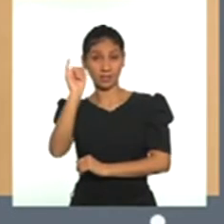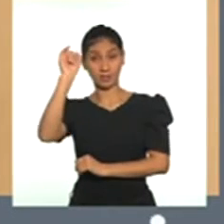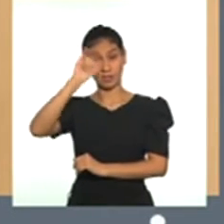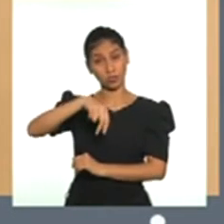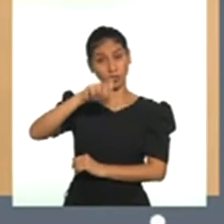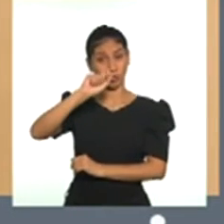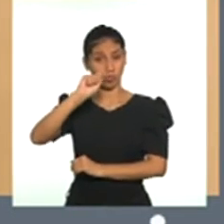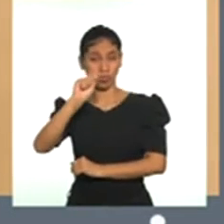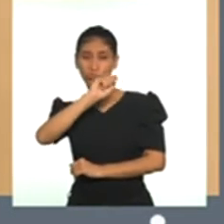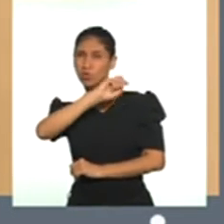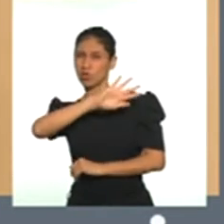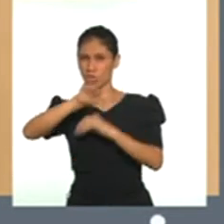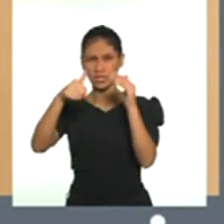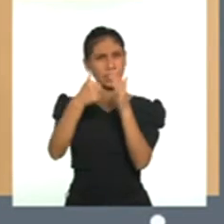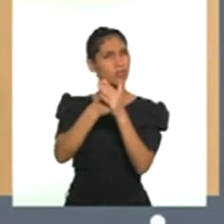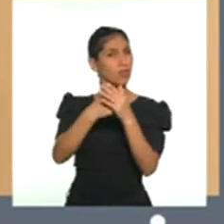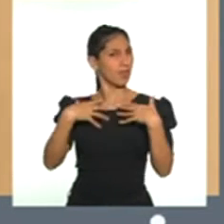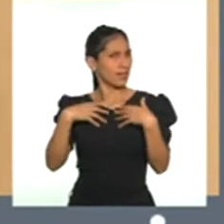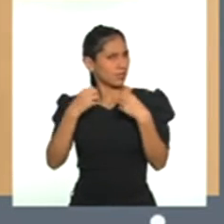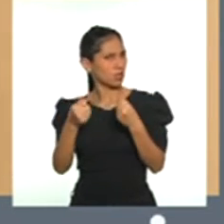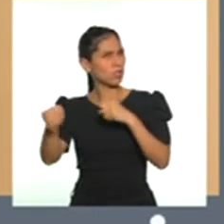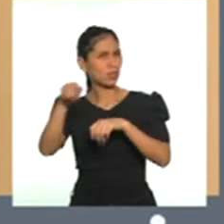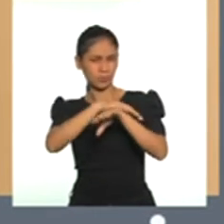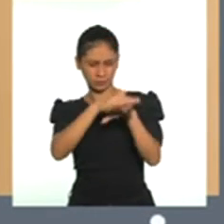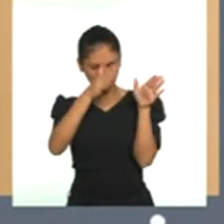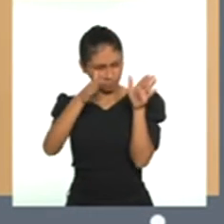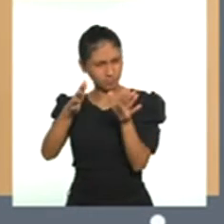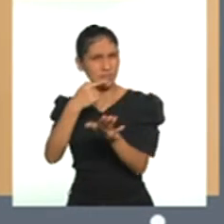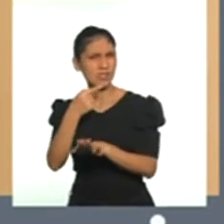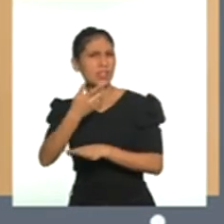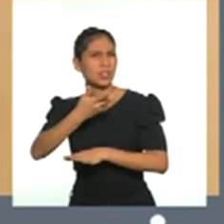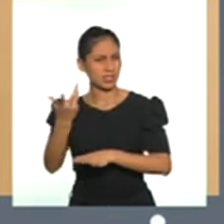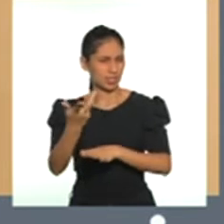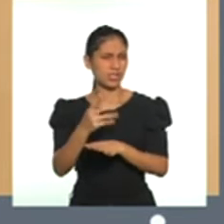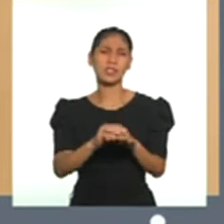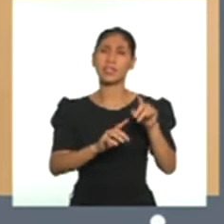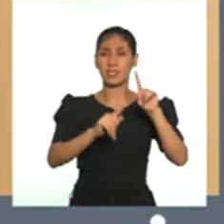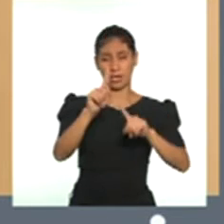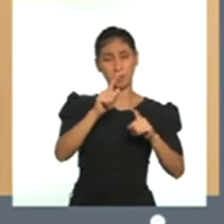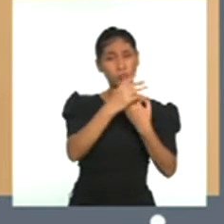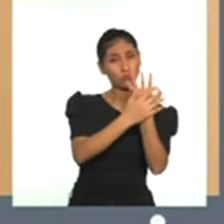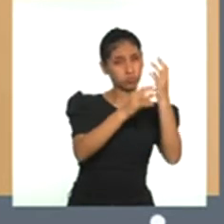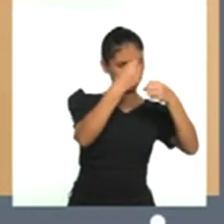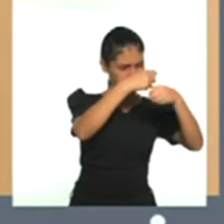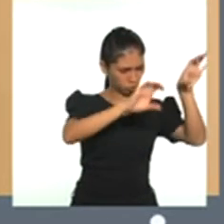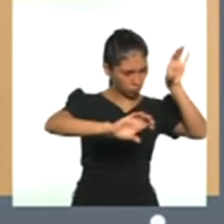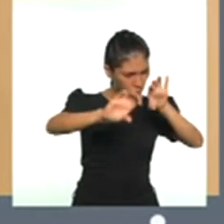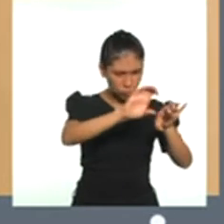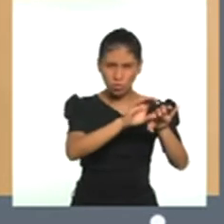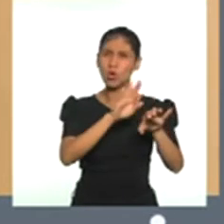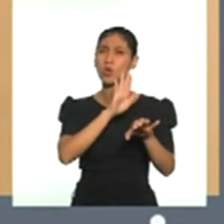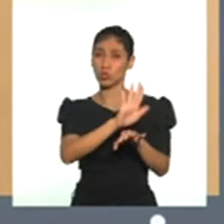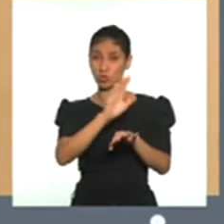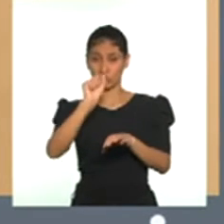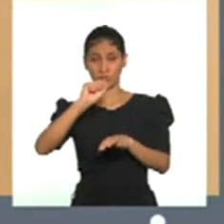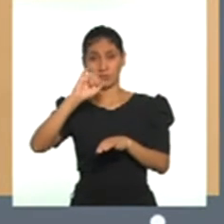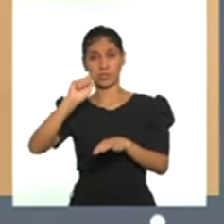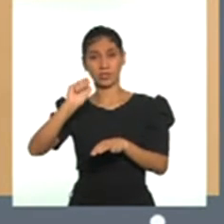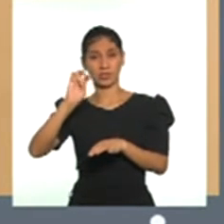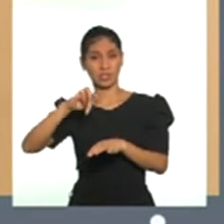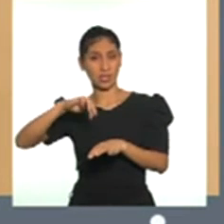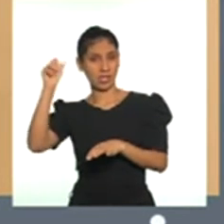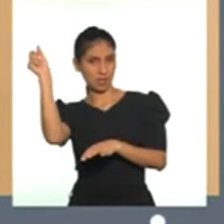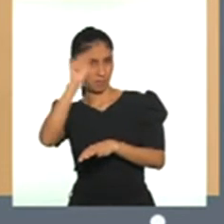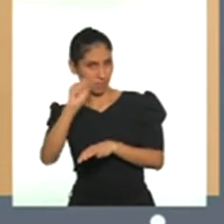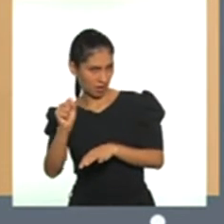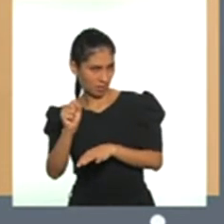El Instituto Nacional de Salud propone que se debe considerar que son sistemas tradicionales de salud que incorporan elementos